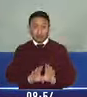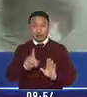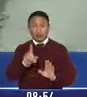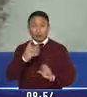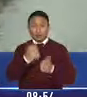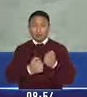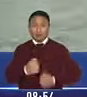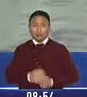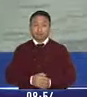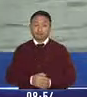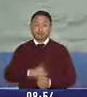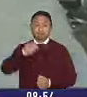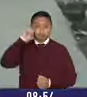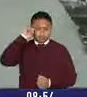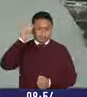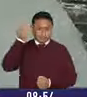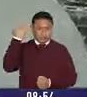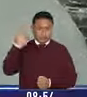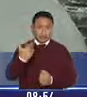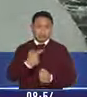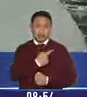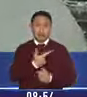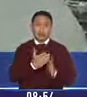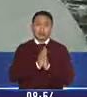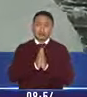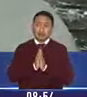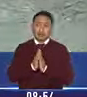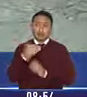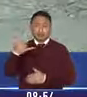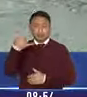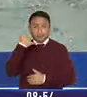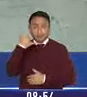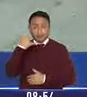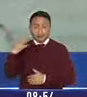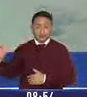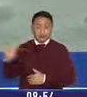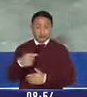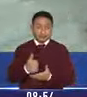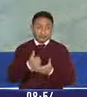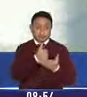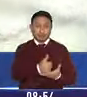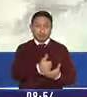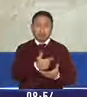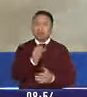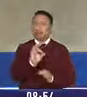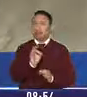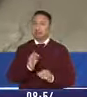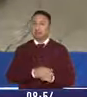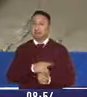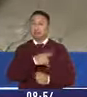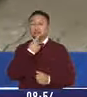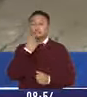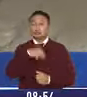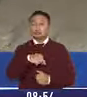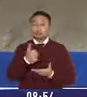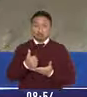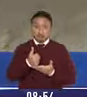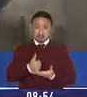solución. Recordemos que a pesar de las solicitudes de reparación a la empresa metropolitana responsable, los vecinos denunciaron no